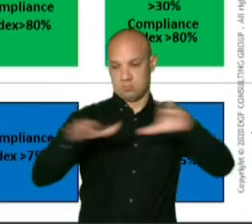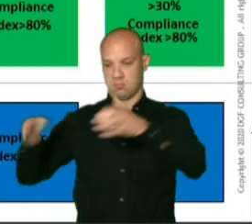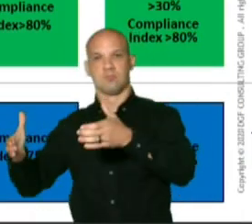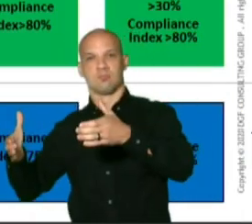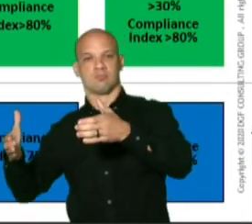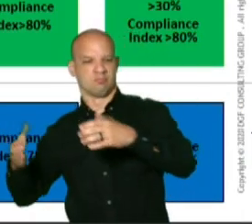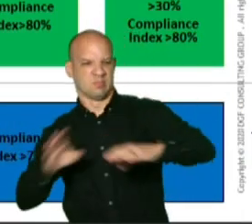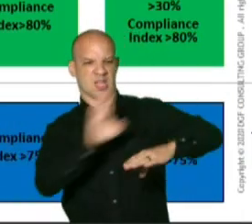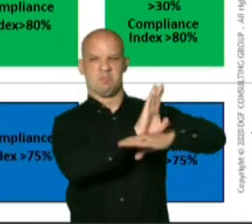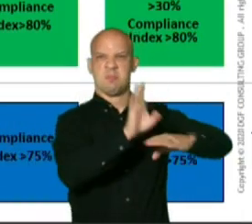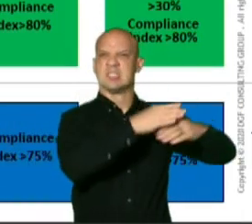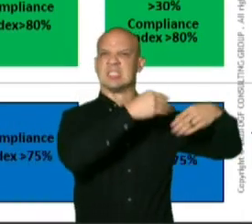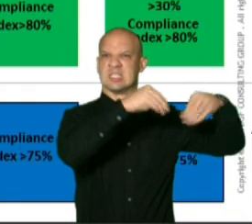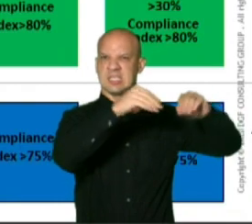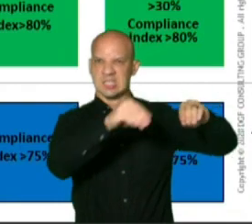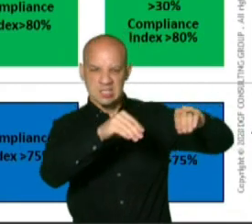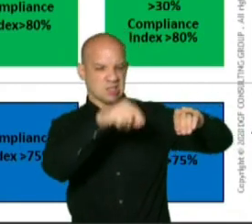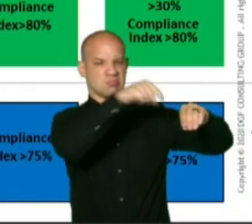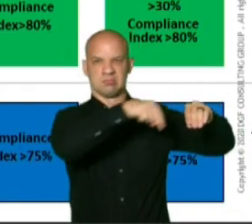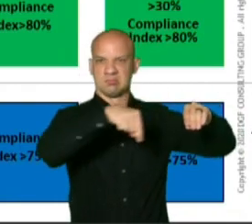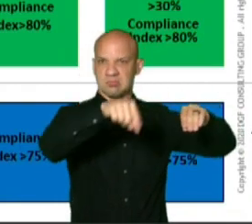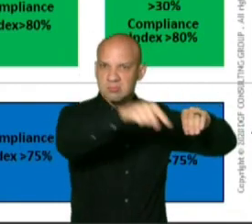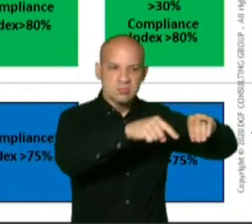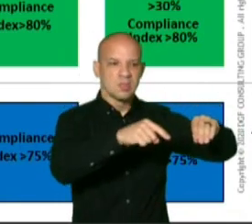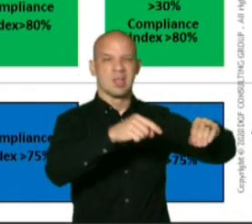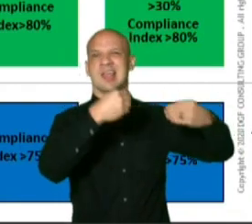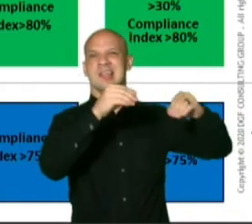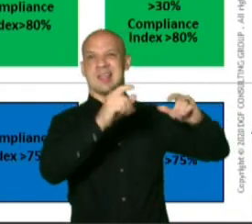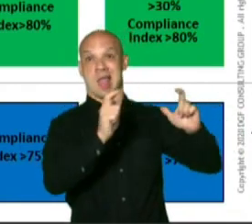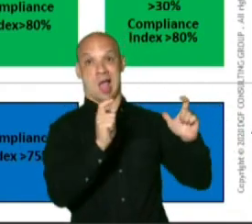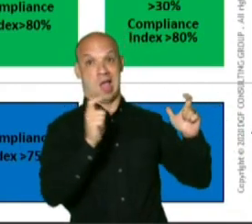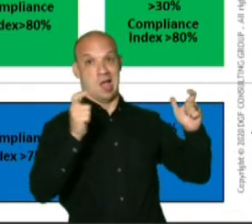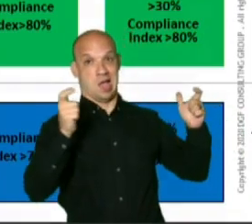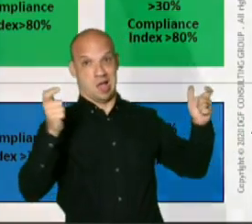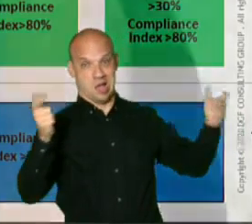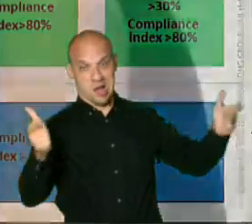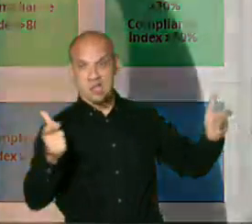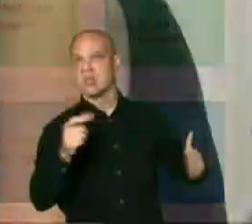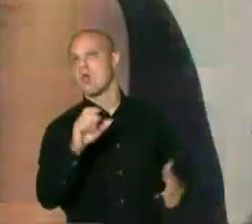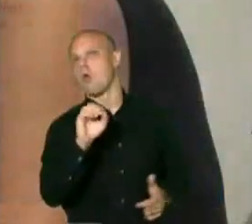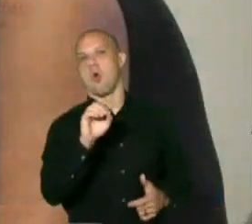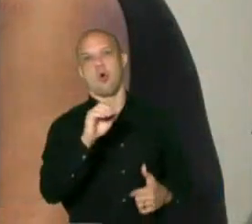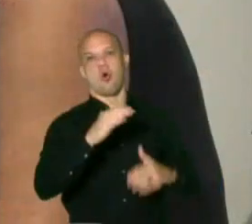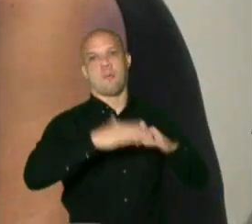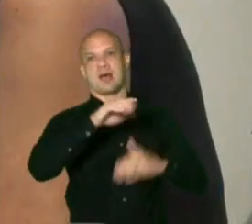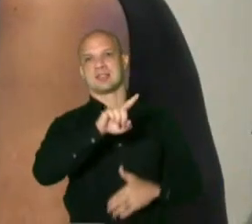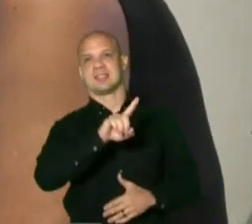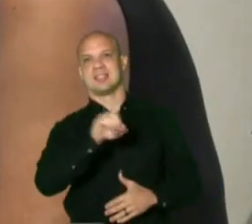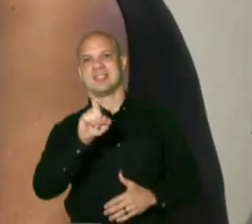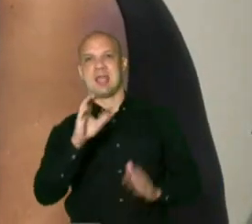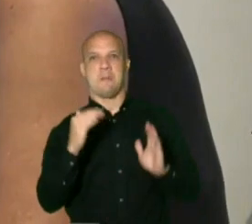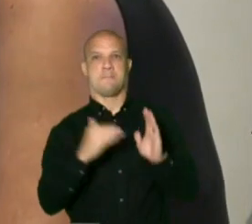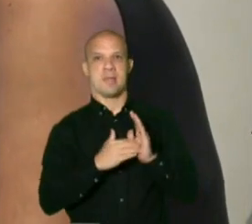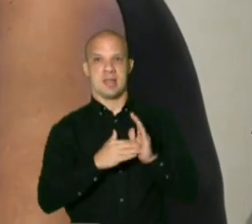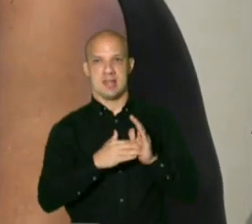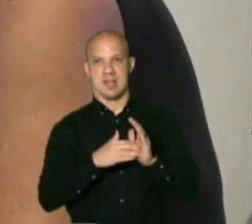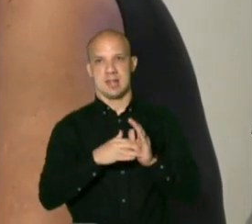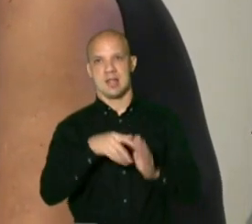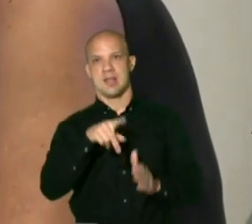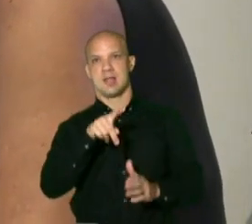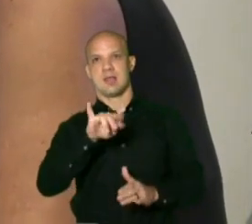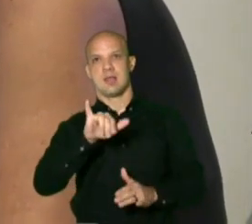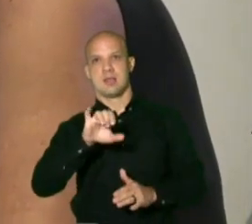los centros comerciales y todas las megatiendas, ¿verdad? O a tiendas de mayor de 100,000 pies cuadrados. Así que la